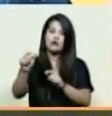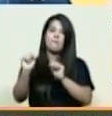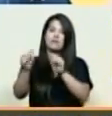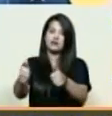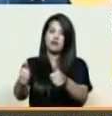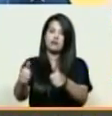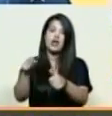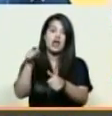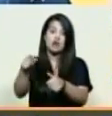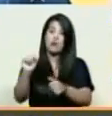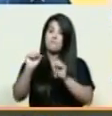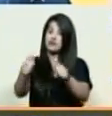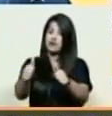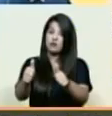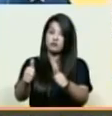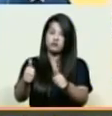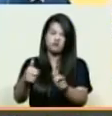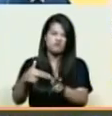manera artera,